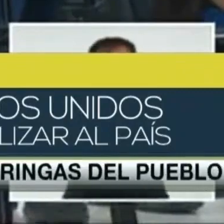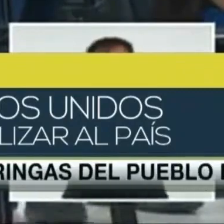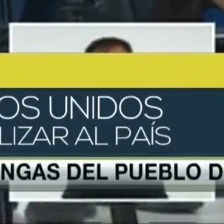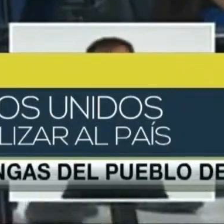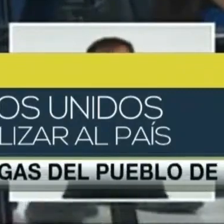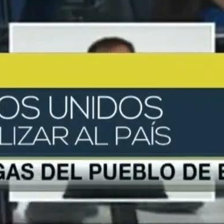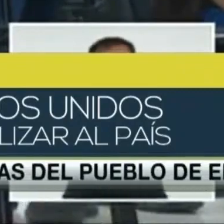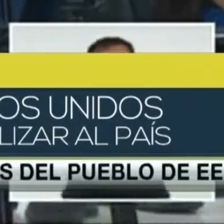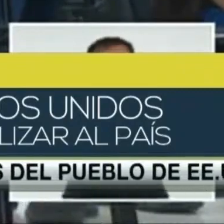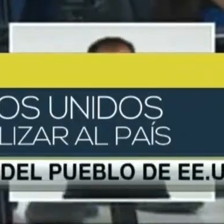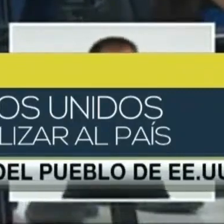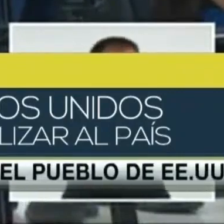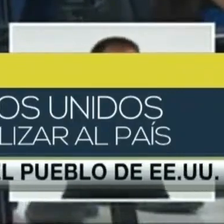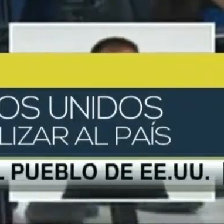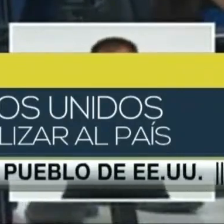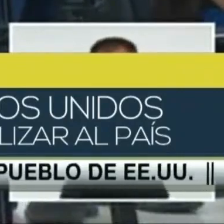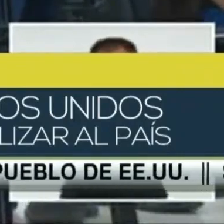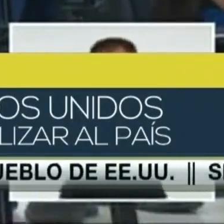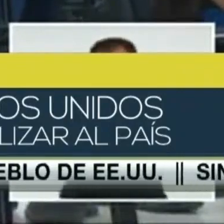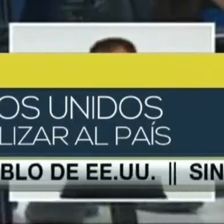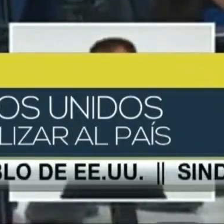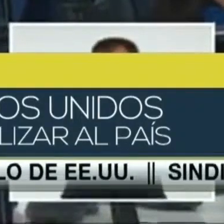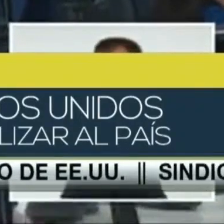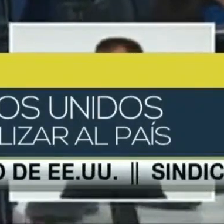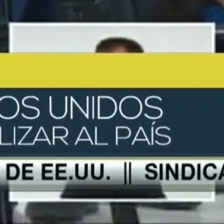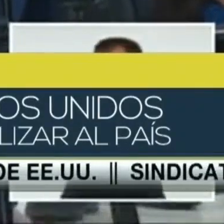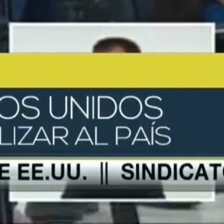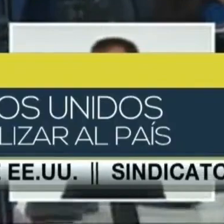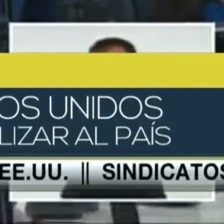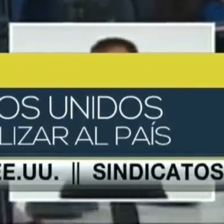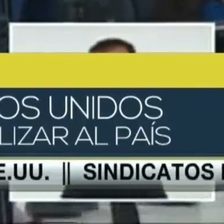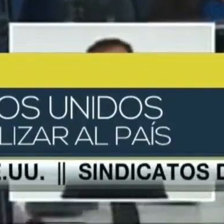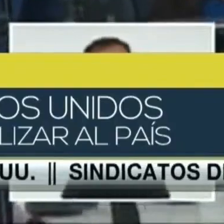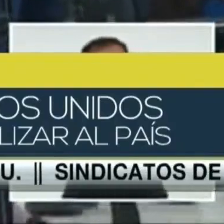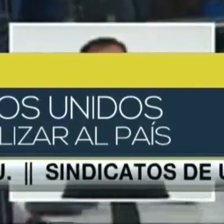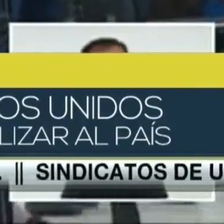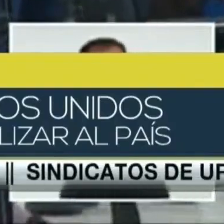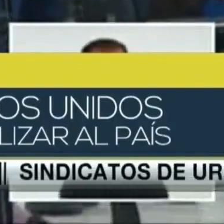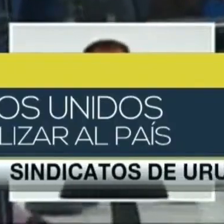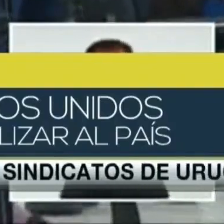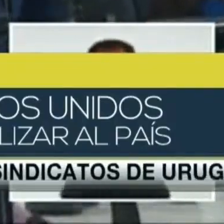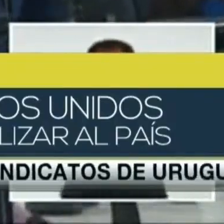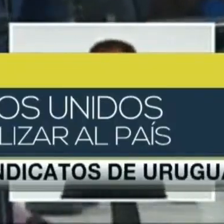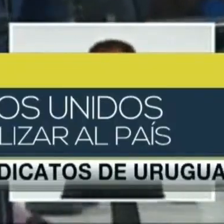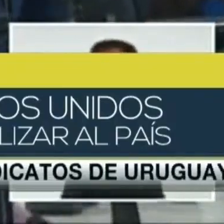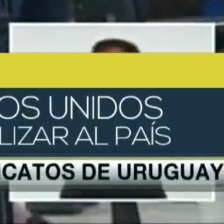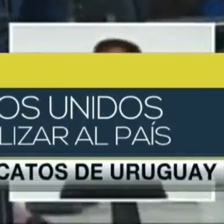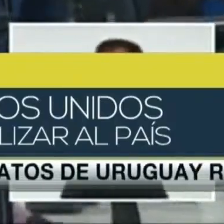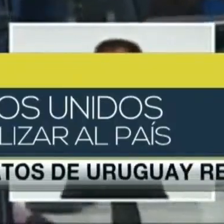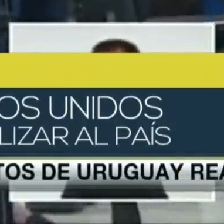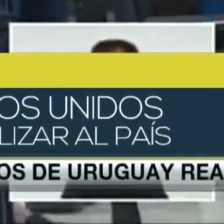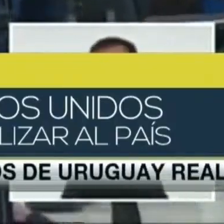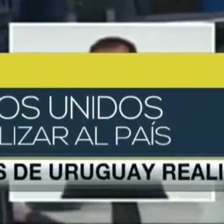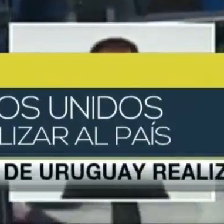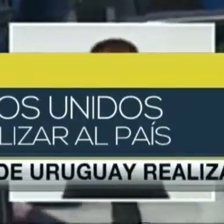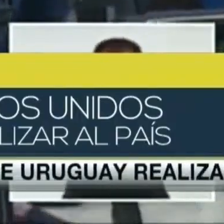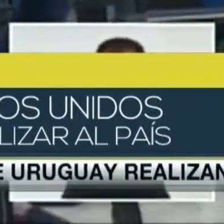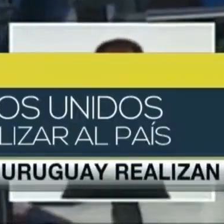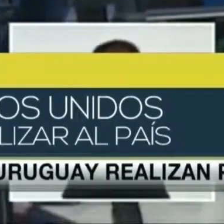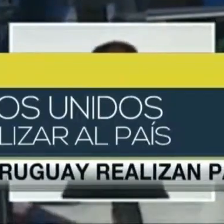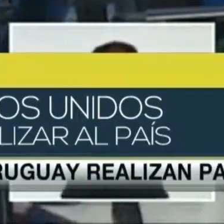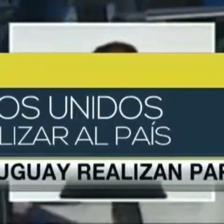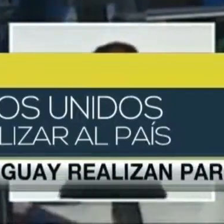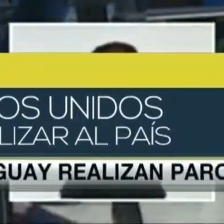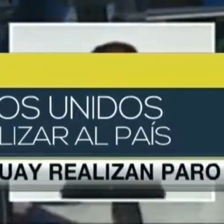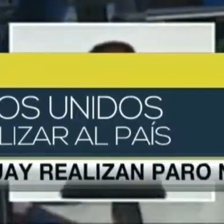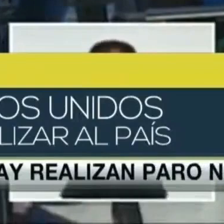sociales, cuántas personas son realmente las que se detuvieron, cuántas se liberaron y cuántas, además de las personas que